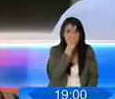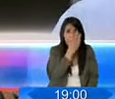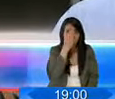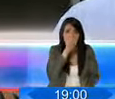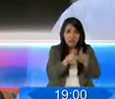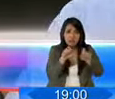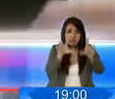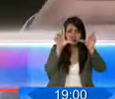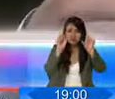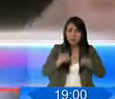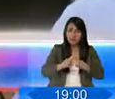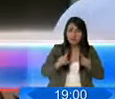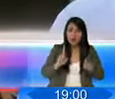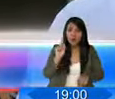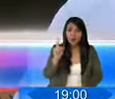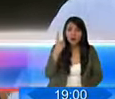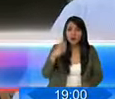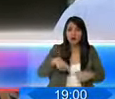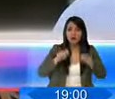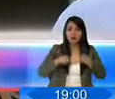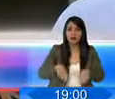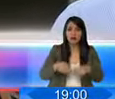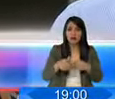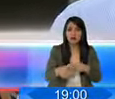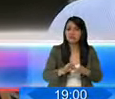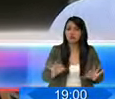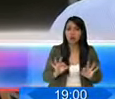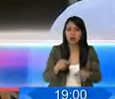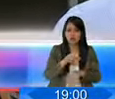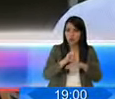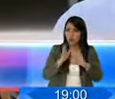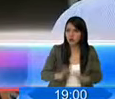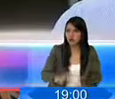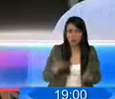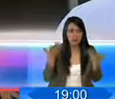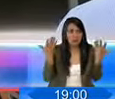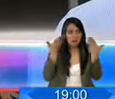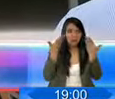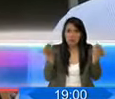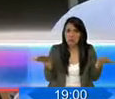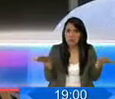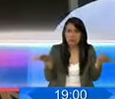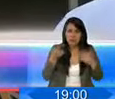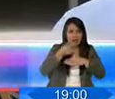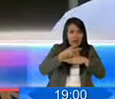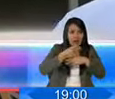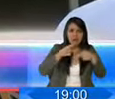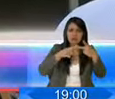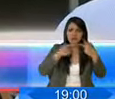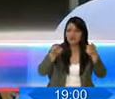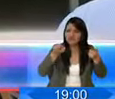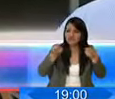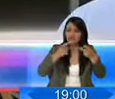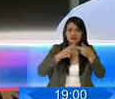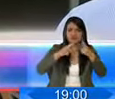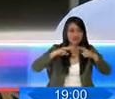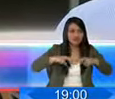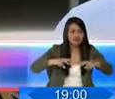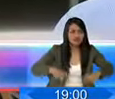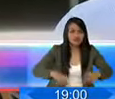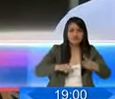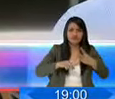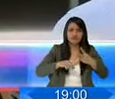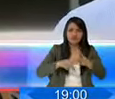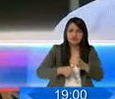este contrato, que está vigente, no tenemos los ecuatorianos de idea, la gerencia, la fiscalización, la contratación de los